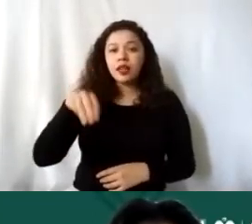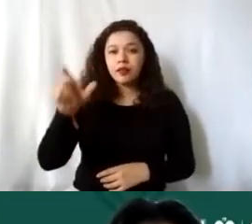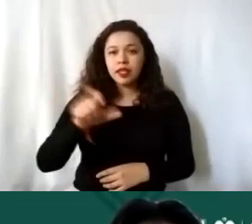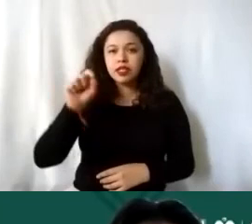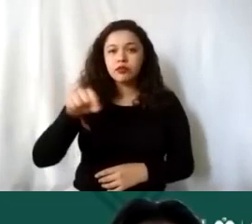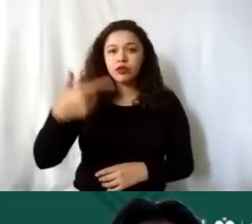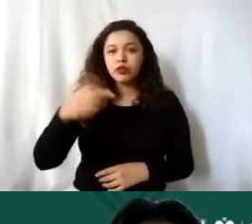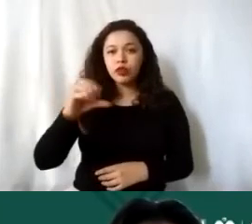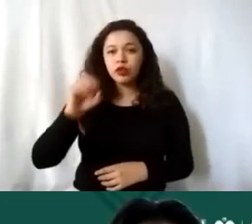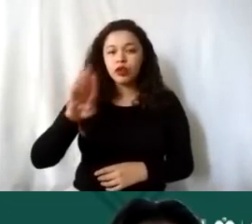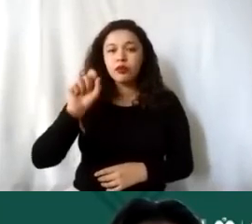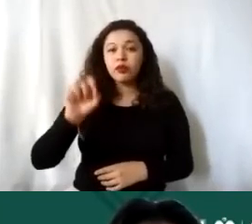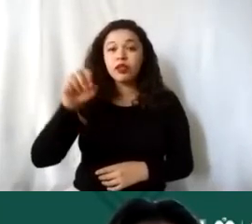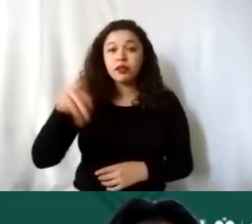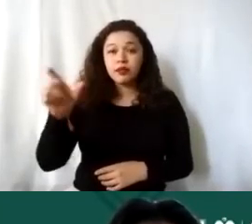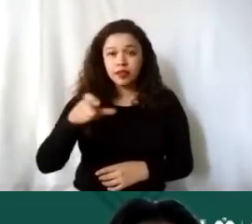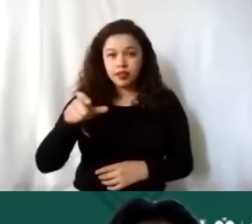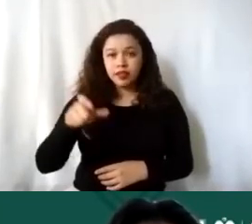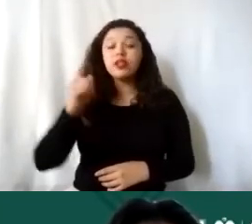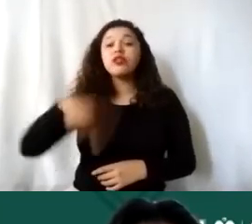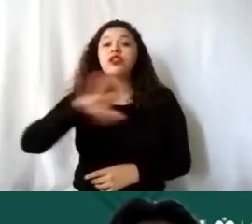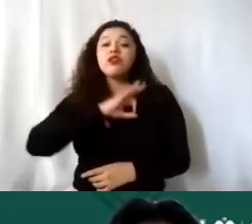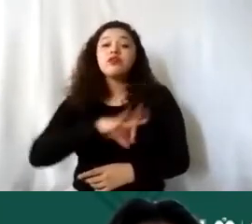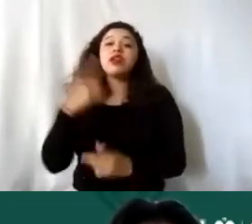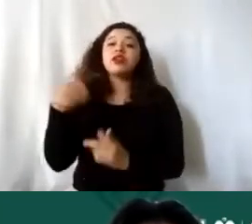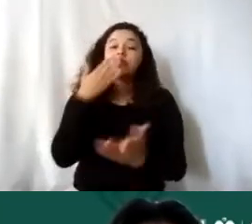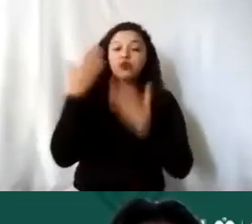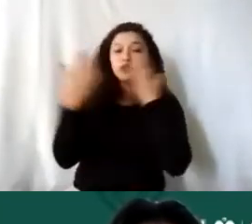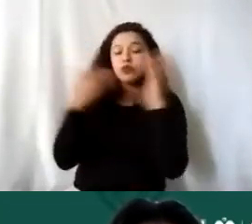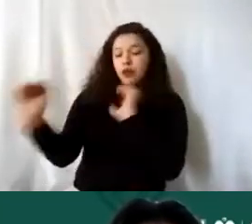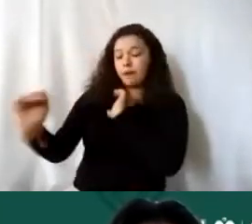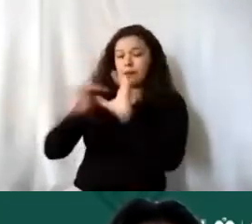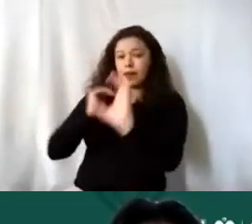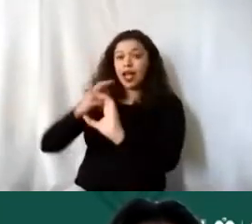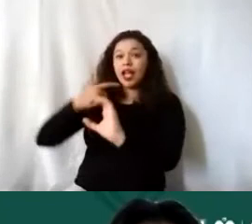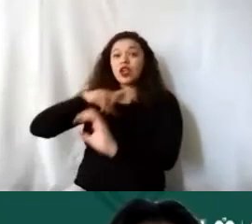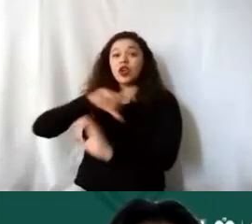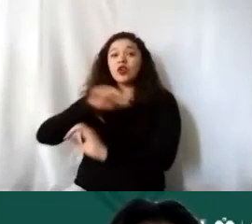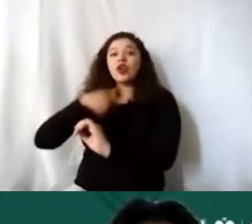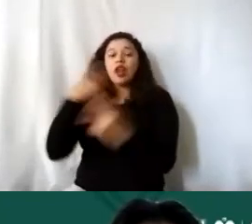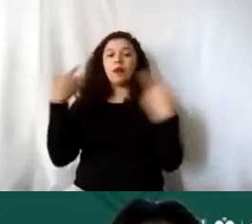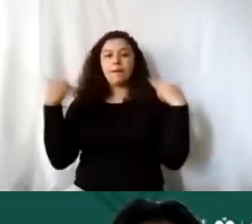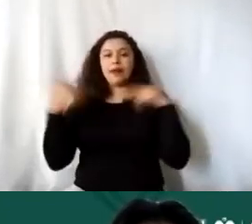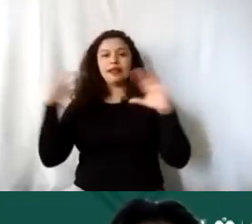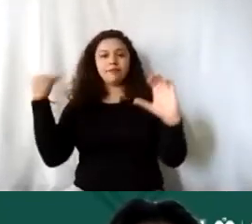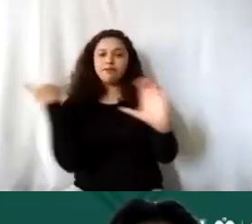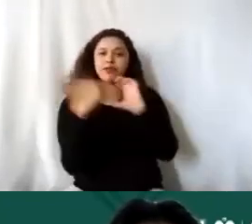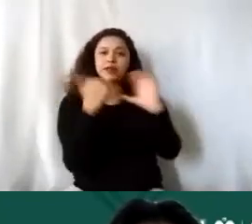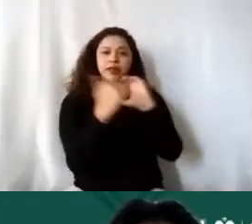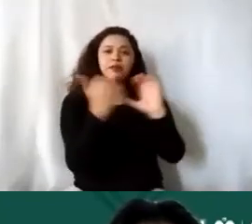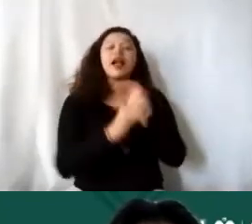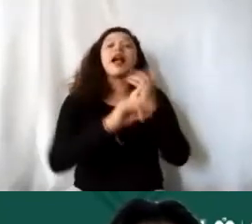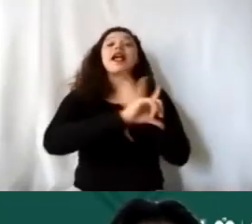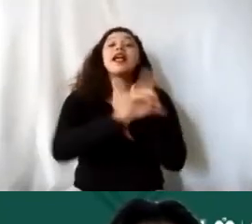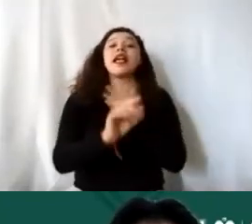jorge.paredes@ja.cdmx.gov.mx. Si tienen la posibilidad de compartirnos los estudios, yo se los estaré reenviando a los maestros y también una vez que tengan